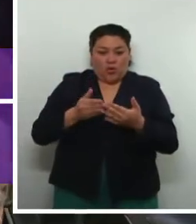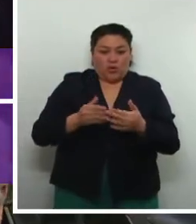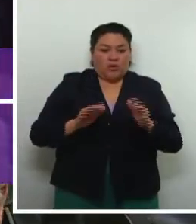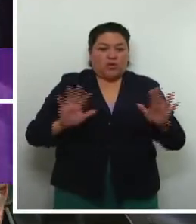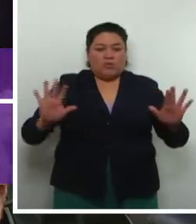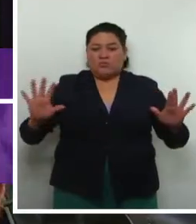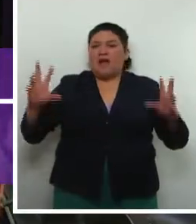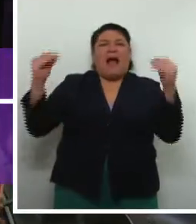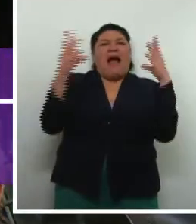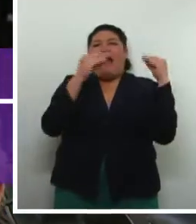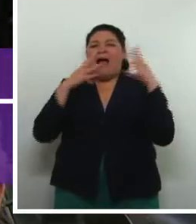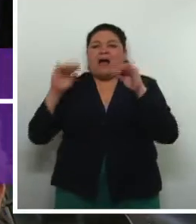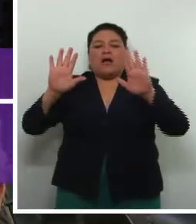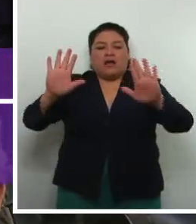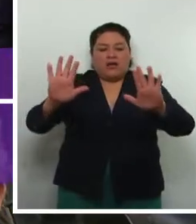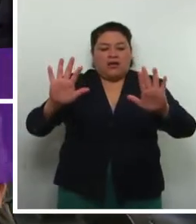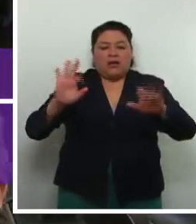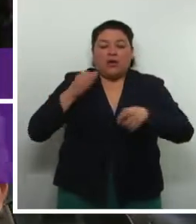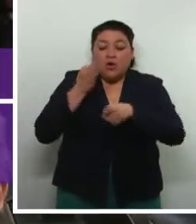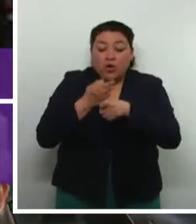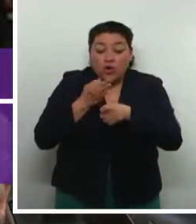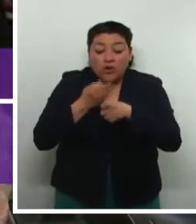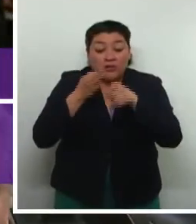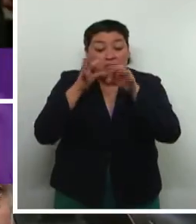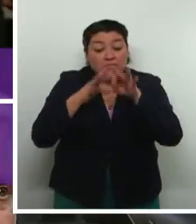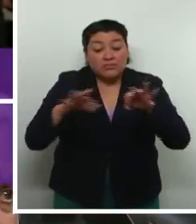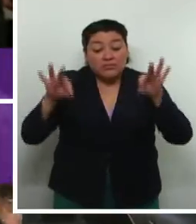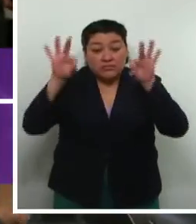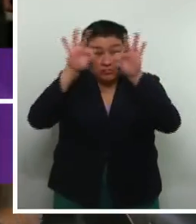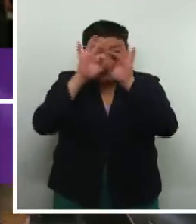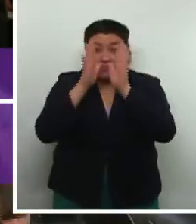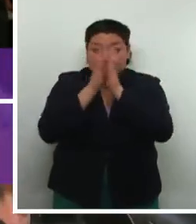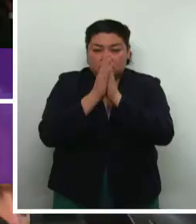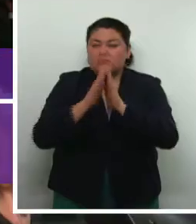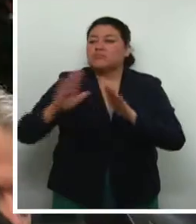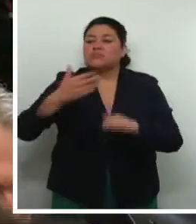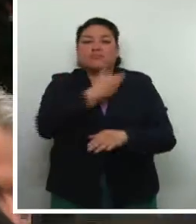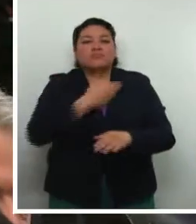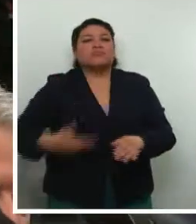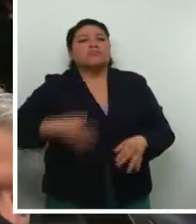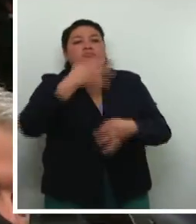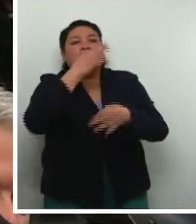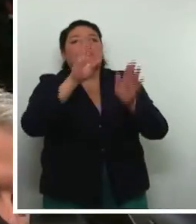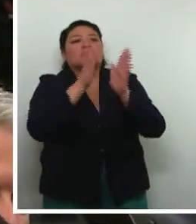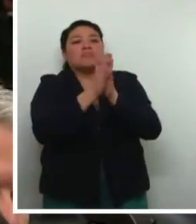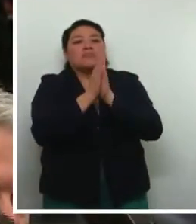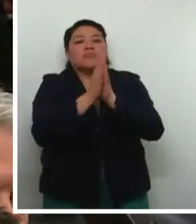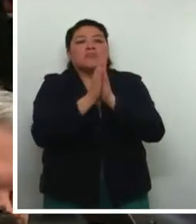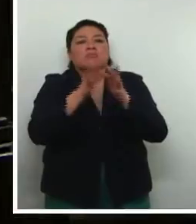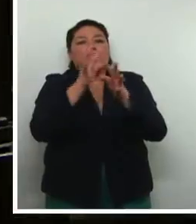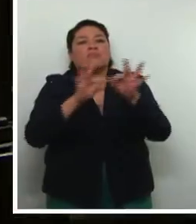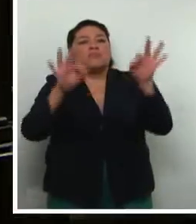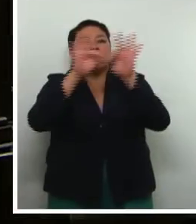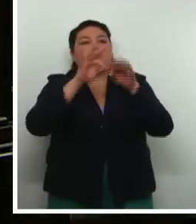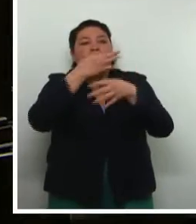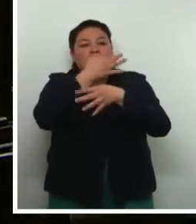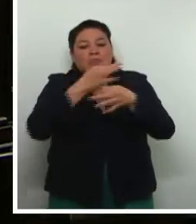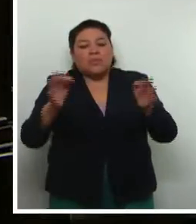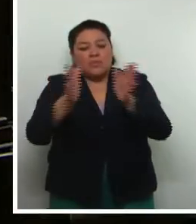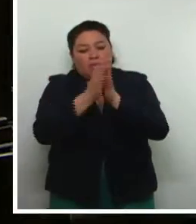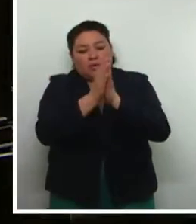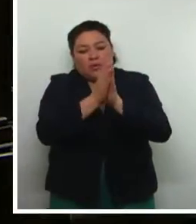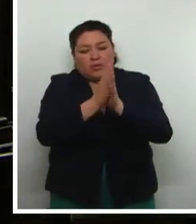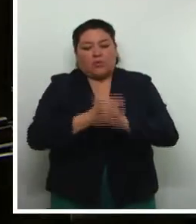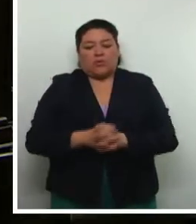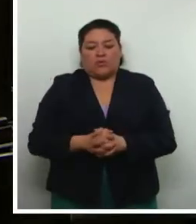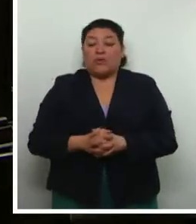Permítanme, compañeros, porque este precedente es profundamente importante. Alrededor, porque eso va a normar el criterio en todo nuestro Tenemos que